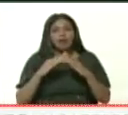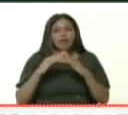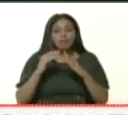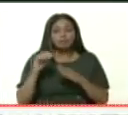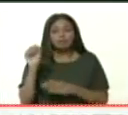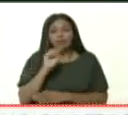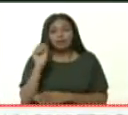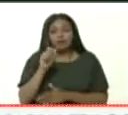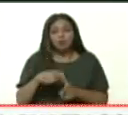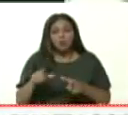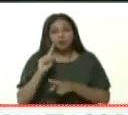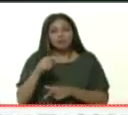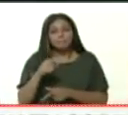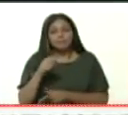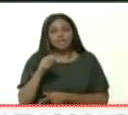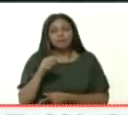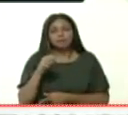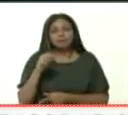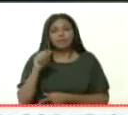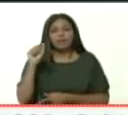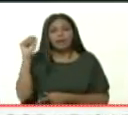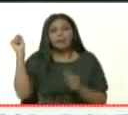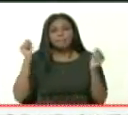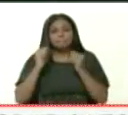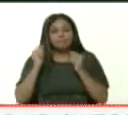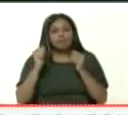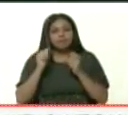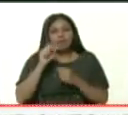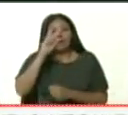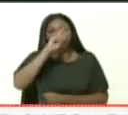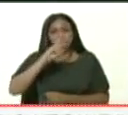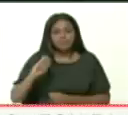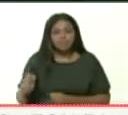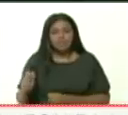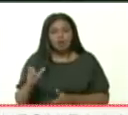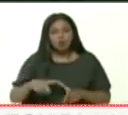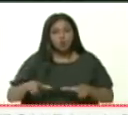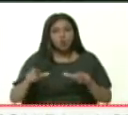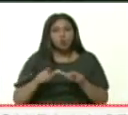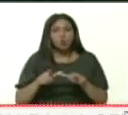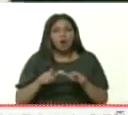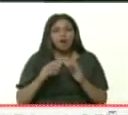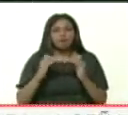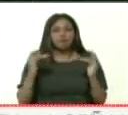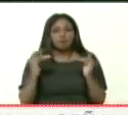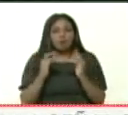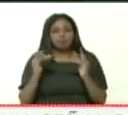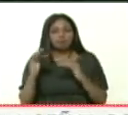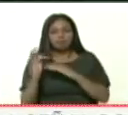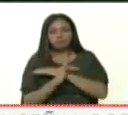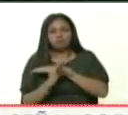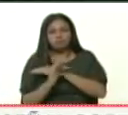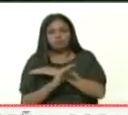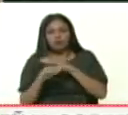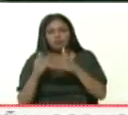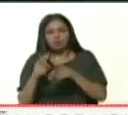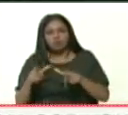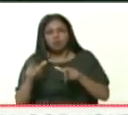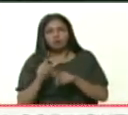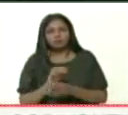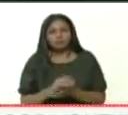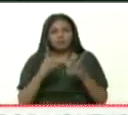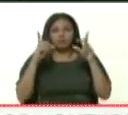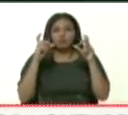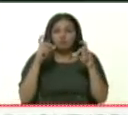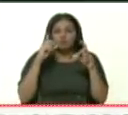localidad del Vigía, en el estado Mérida, hasta el puente de Santander y de allí a Cúcuta. La